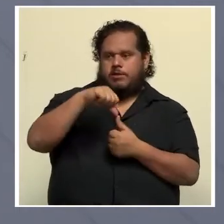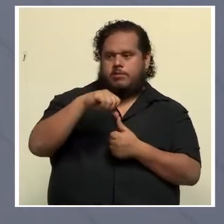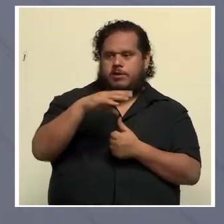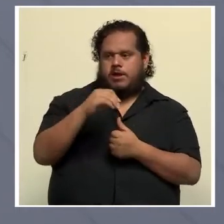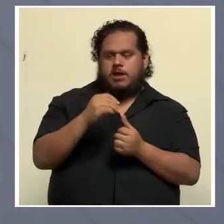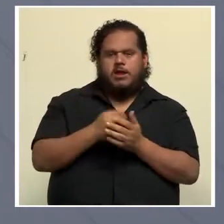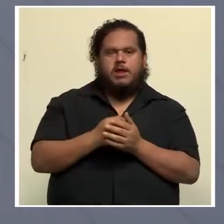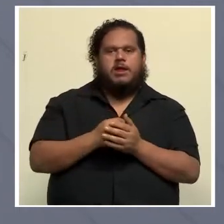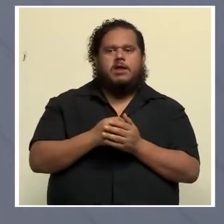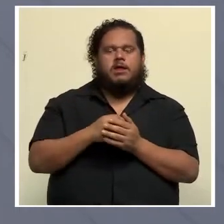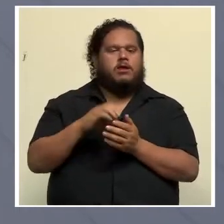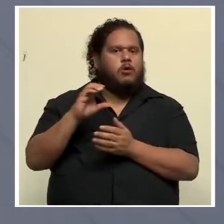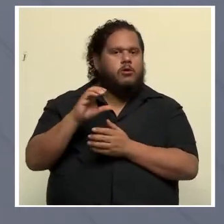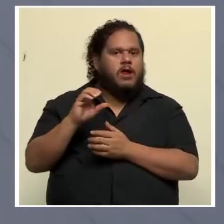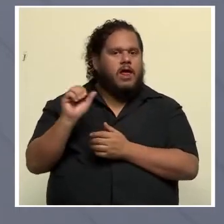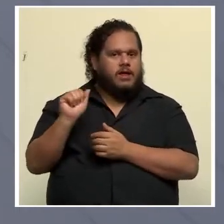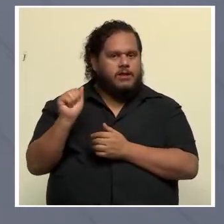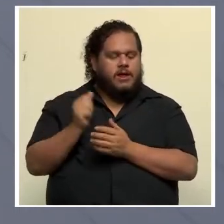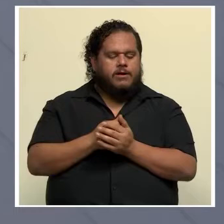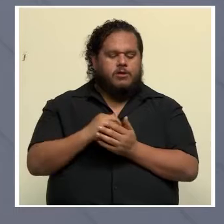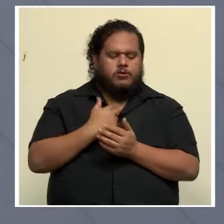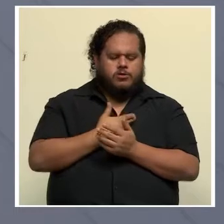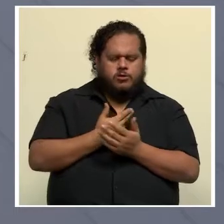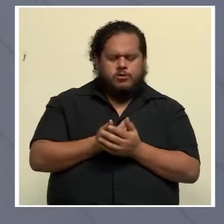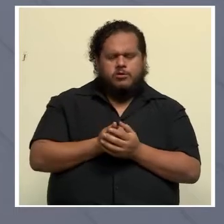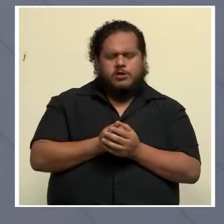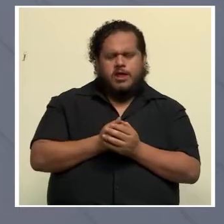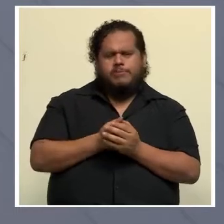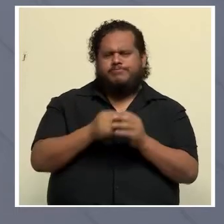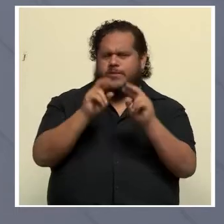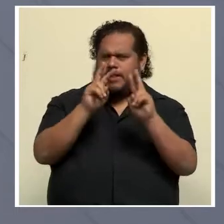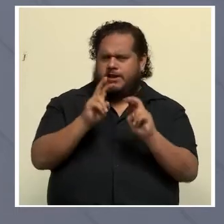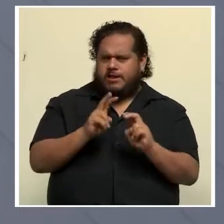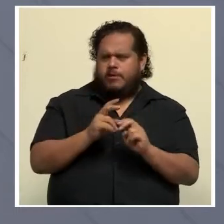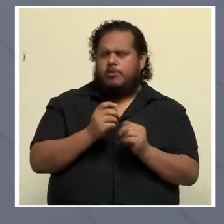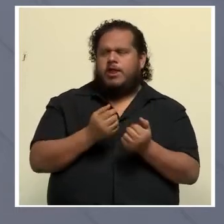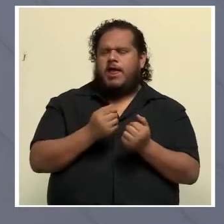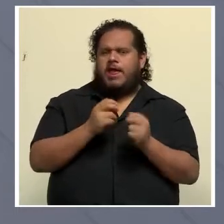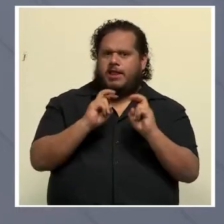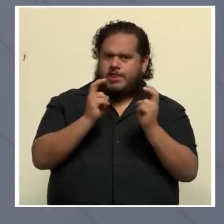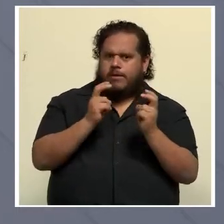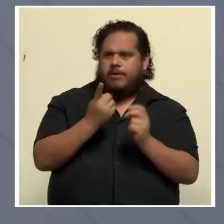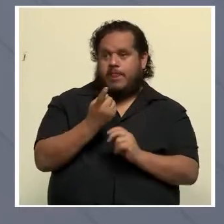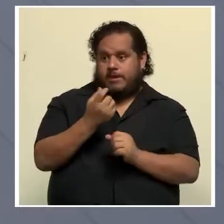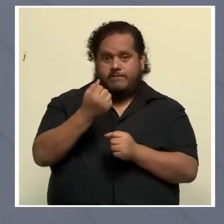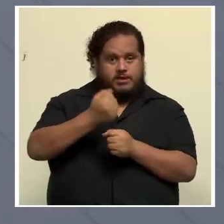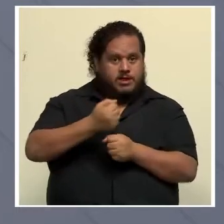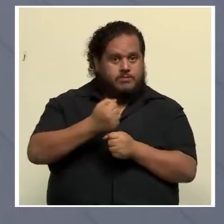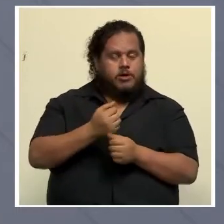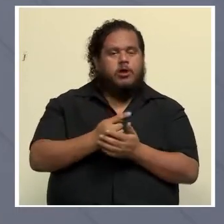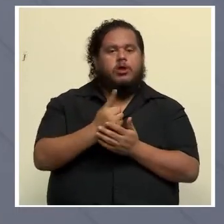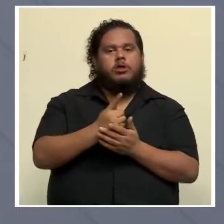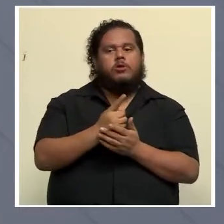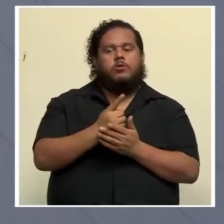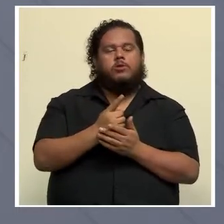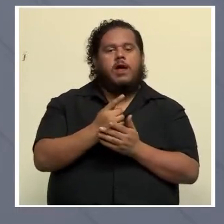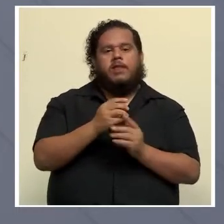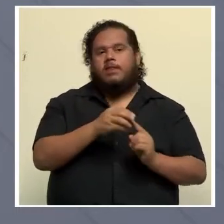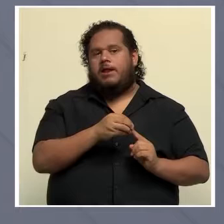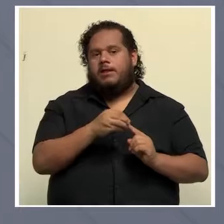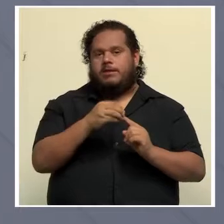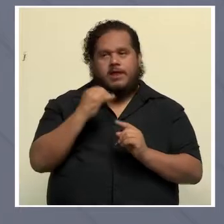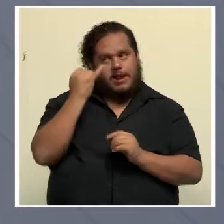Fundación Konrad Adenauer, analizamos profundamente el tema del desempleo y pues una de las conclusiones principales es que